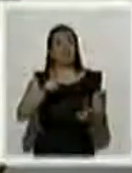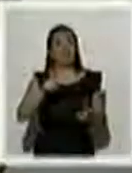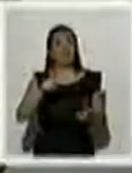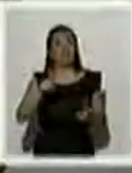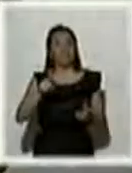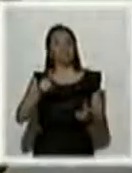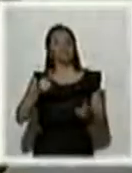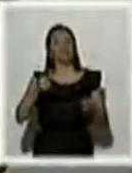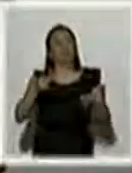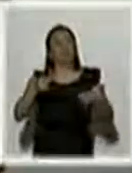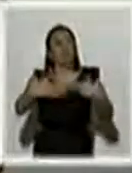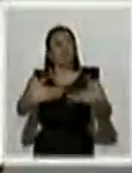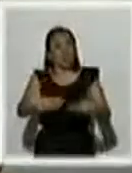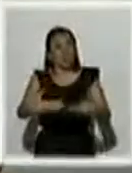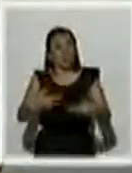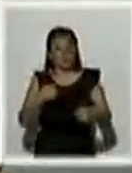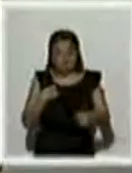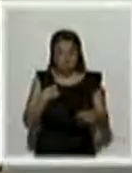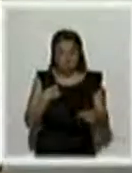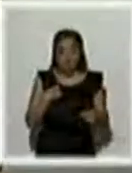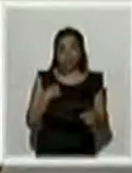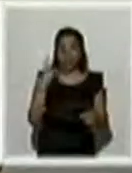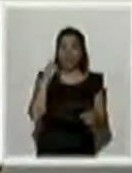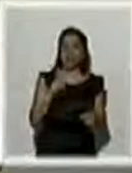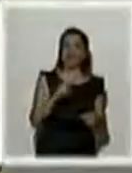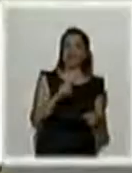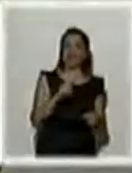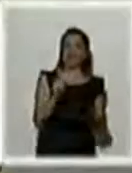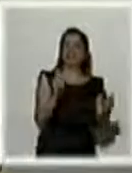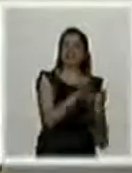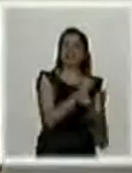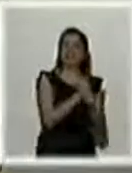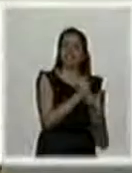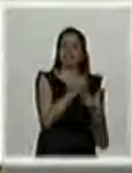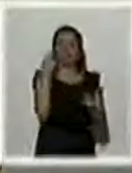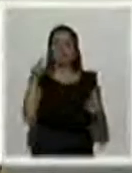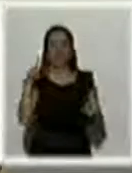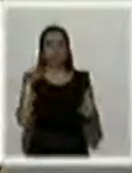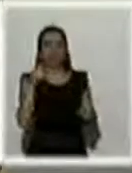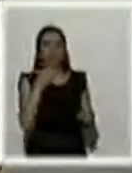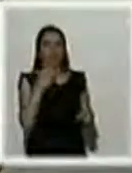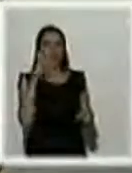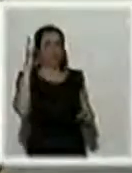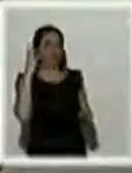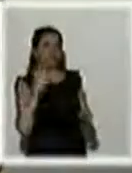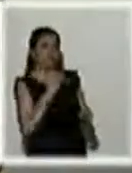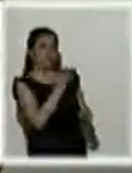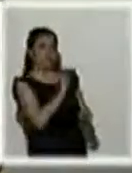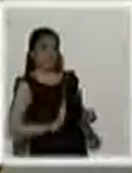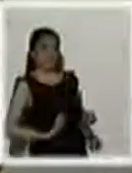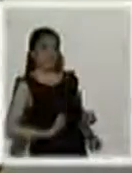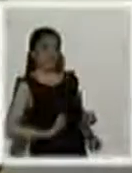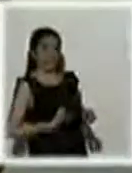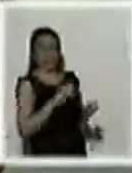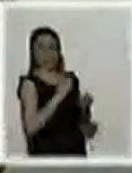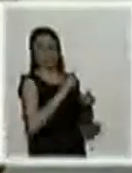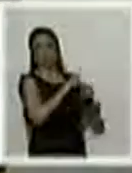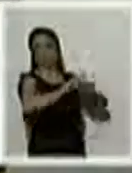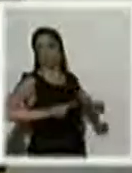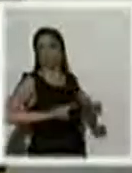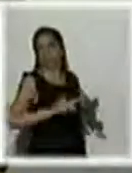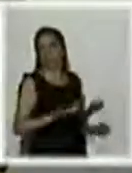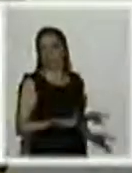vetó. Nos opusimos a la reforma de la Carta Orgánica del Banco Central para que no se utilicen reservas con fines electorales en vez de combatir